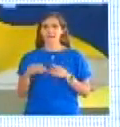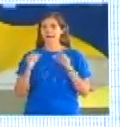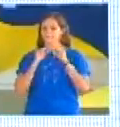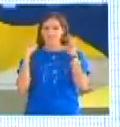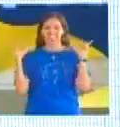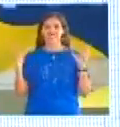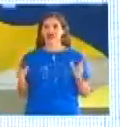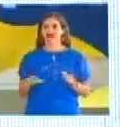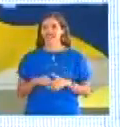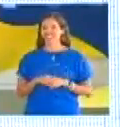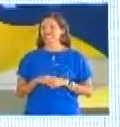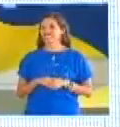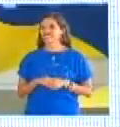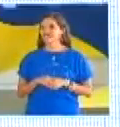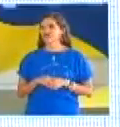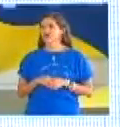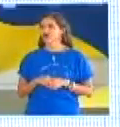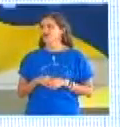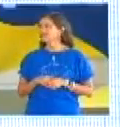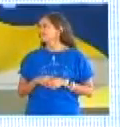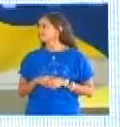impresionante, corrijo el dato.